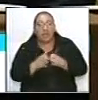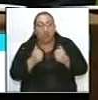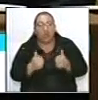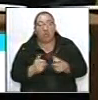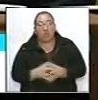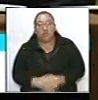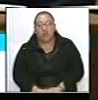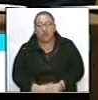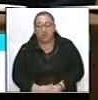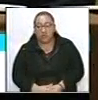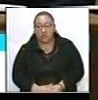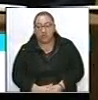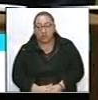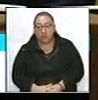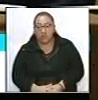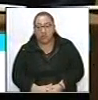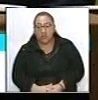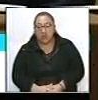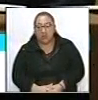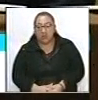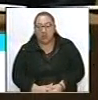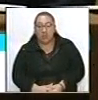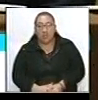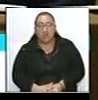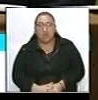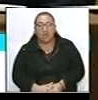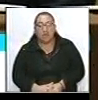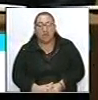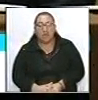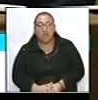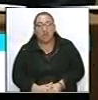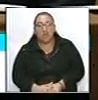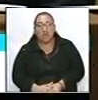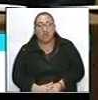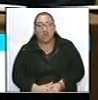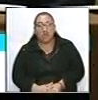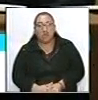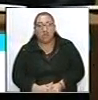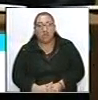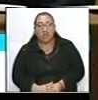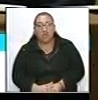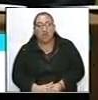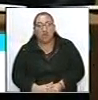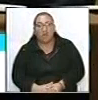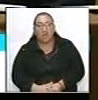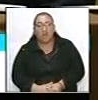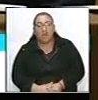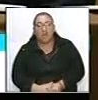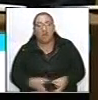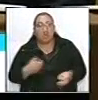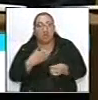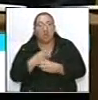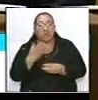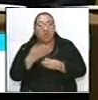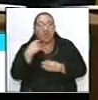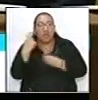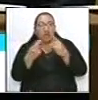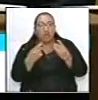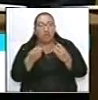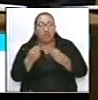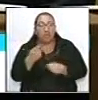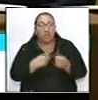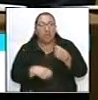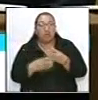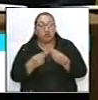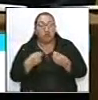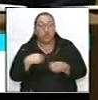adecuados. Con los equipos adecuados para tratar de ir, ¿no?, a erradicar, en este caso, la delincuencia, tratar de manejar. ¿Por qué? Porque